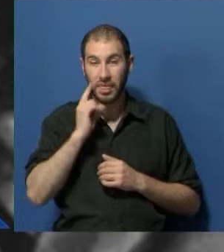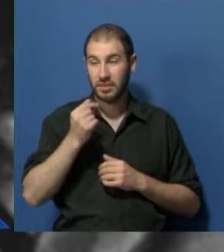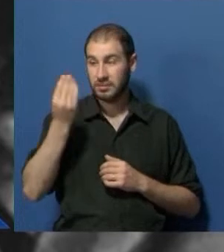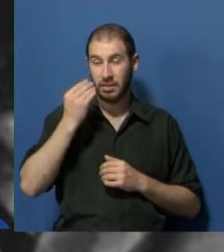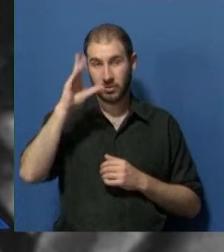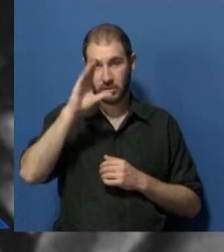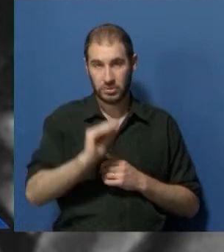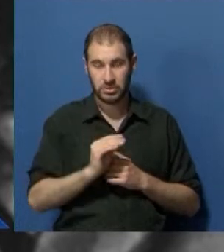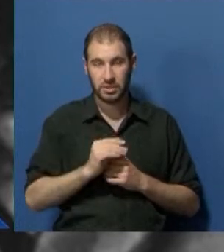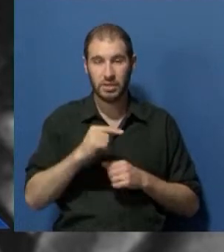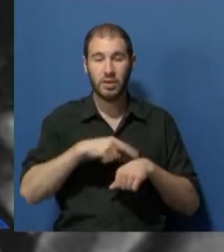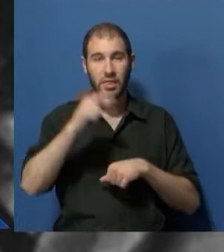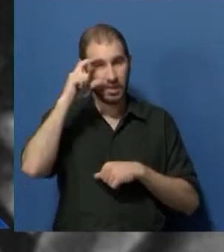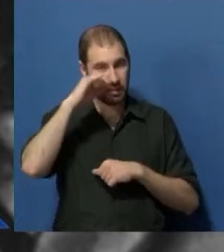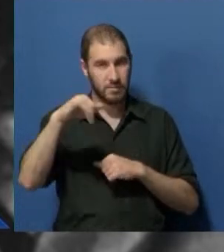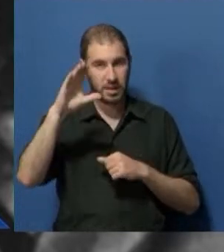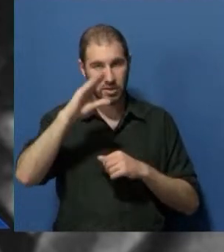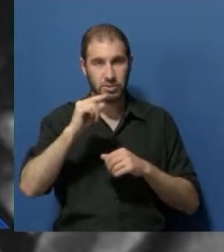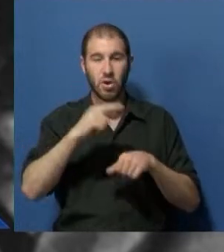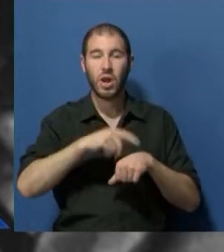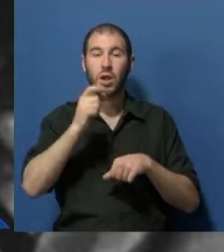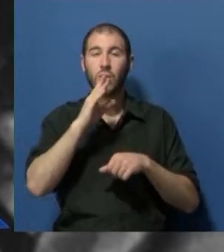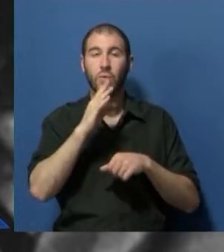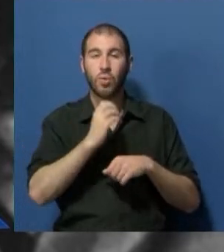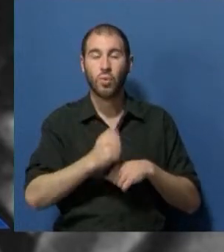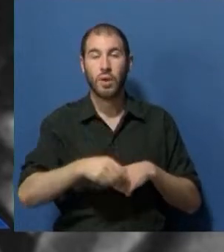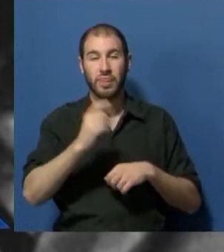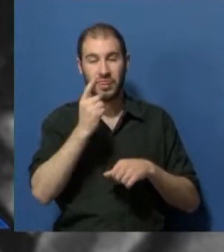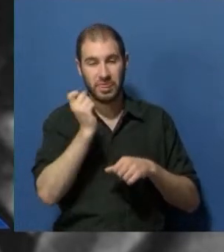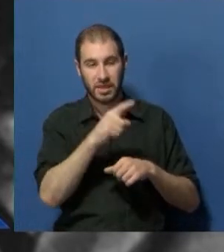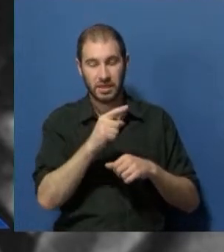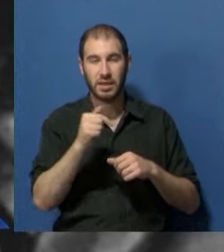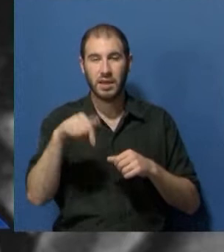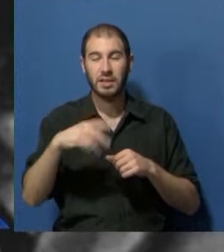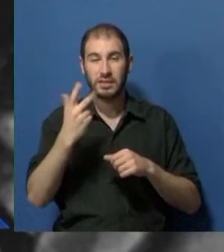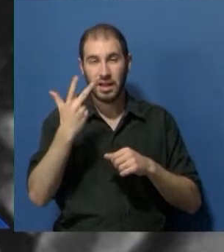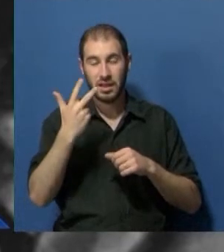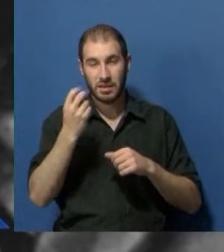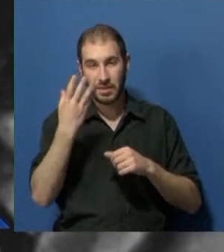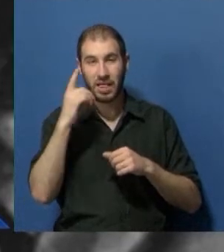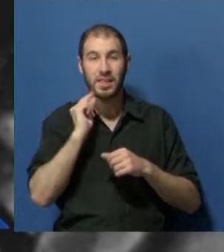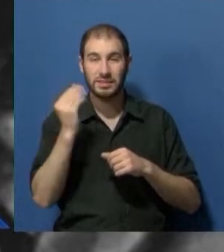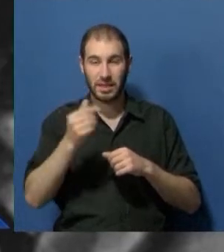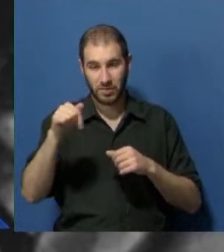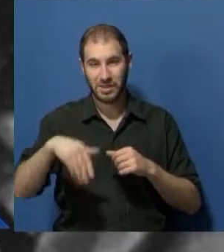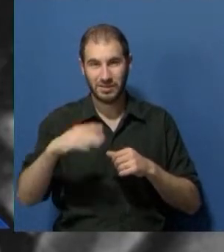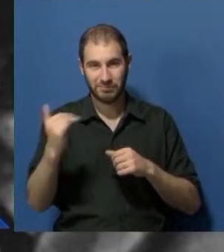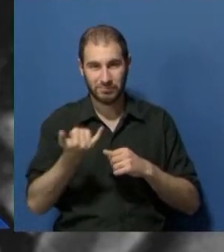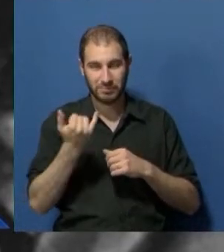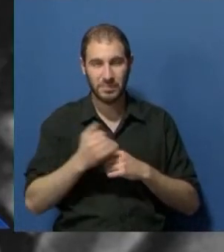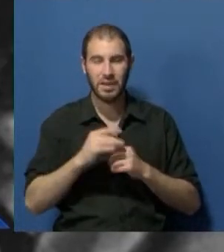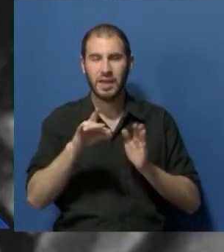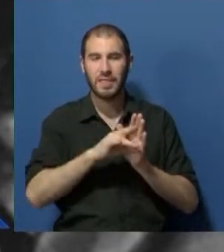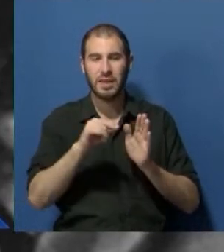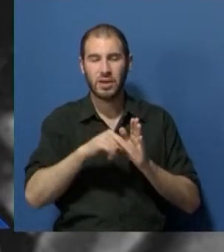la noche, a las 10:30 de la noche, hora cubana. Nos enteramos a eso de las 3 de la mañana del día sábado aquí. El dato en sí mismo